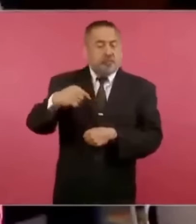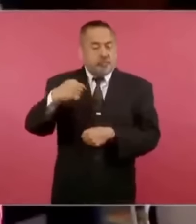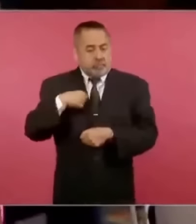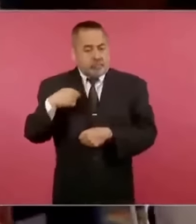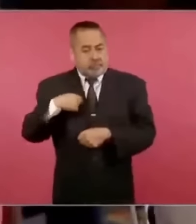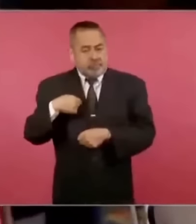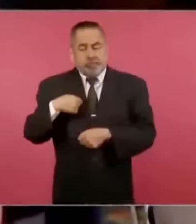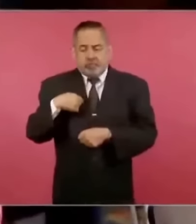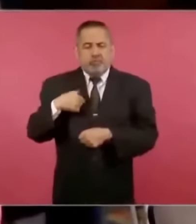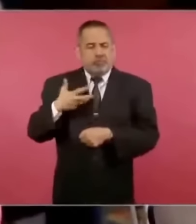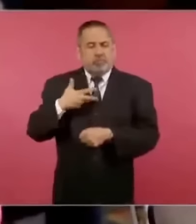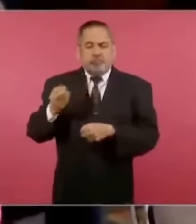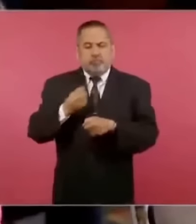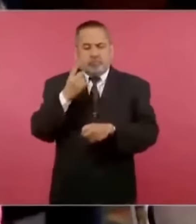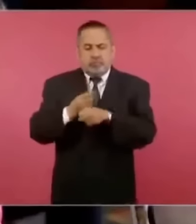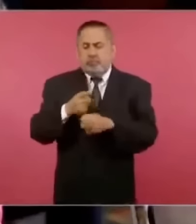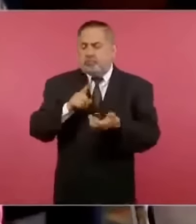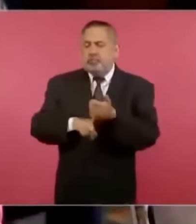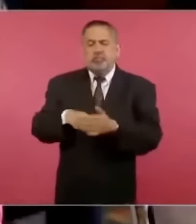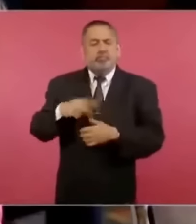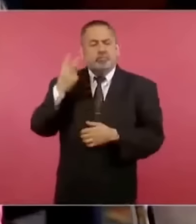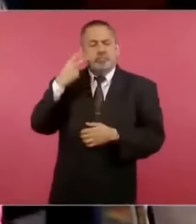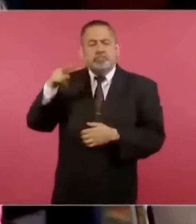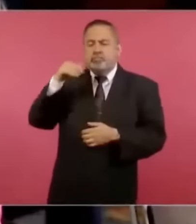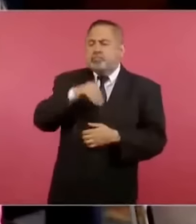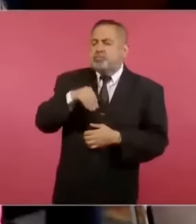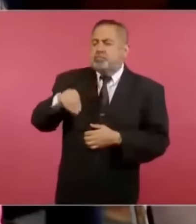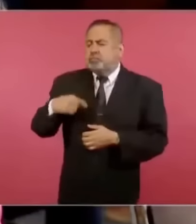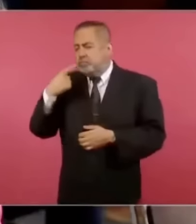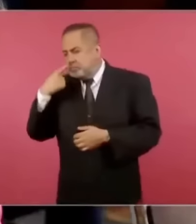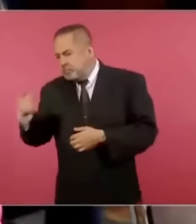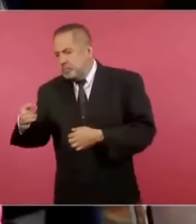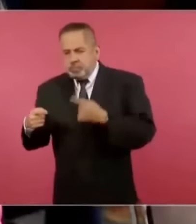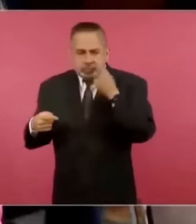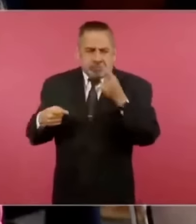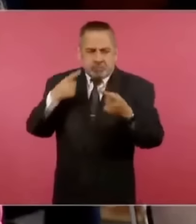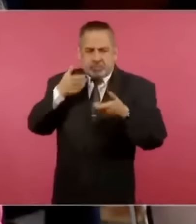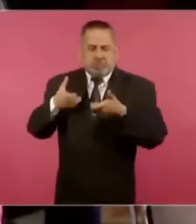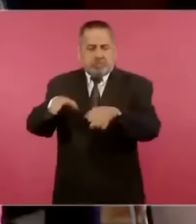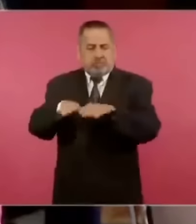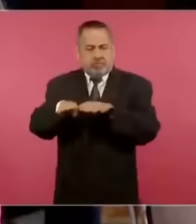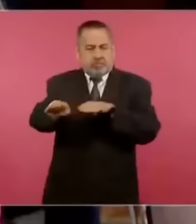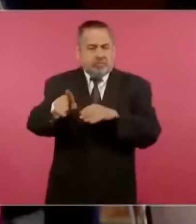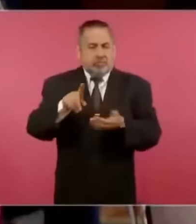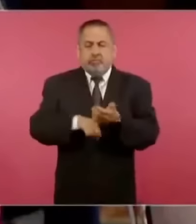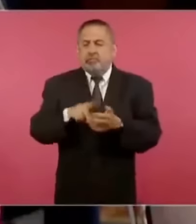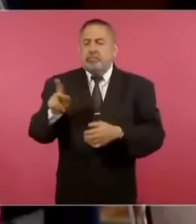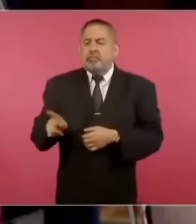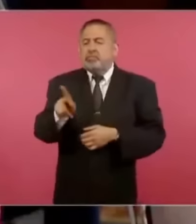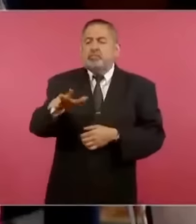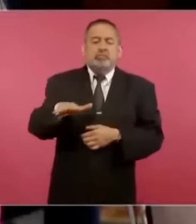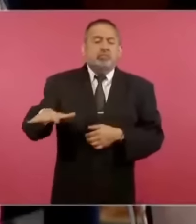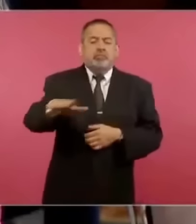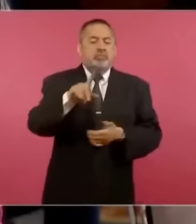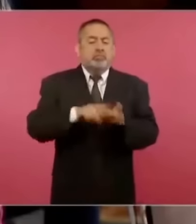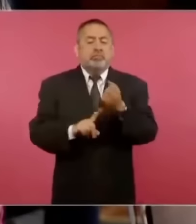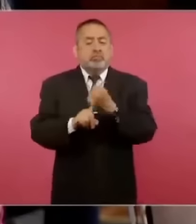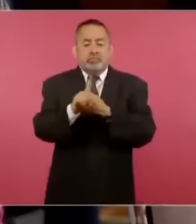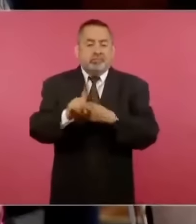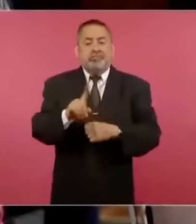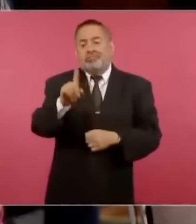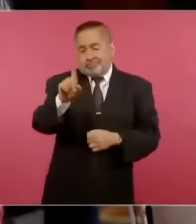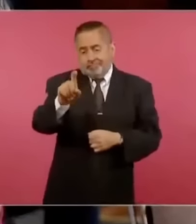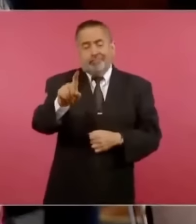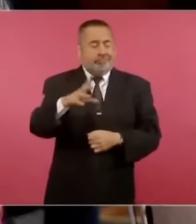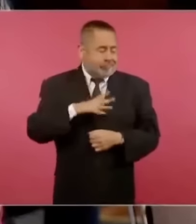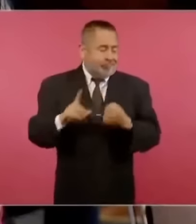y que tuve oportunidad yo de recorrer algunas de estas carreteras, en los pueblos, pues, ¿qué problema tienen ahora? El agua.